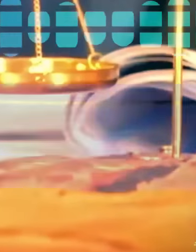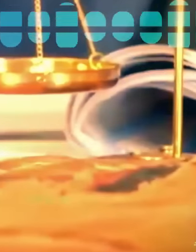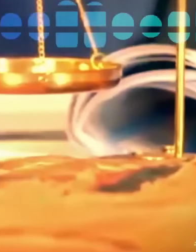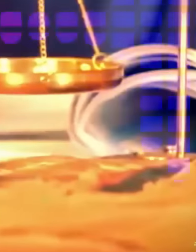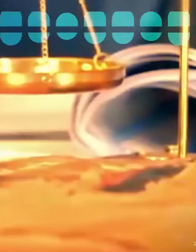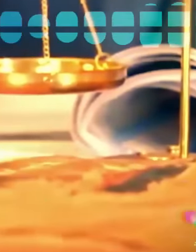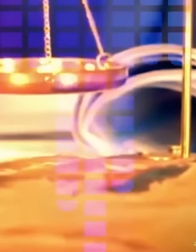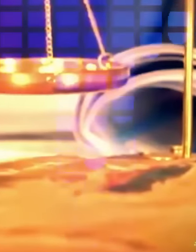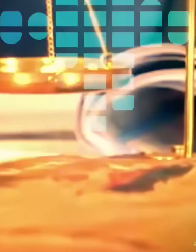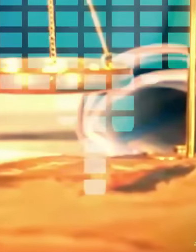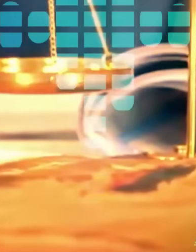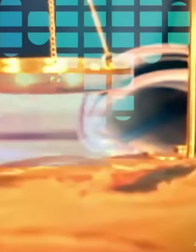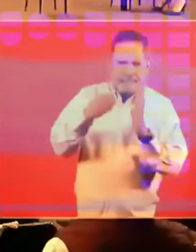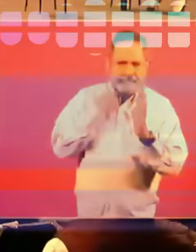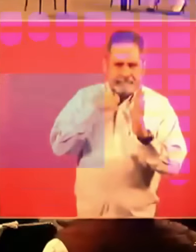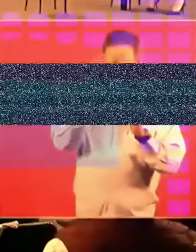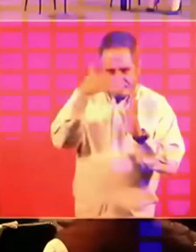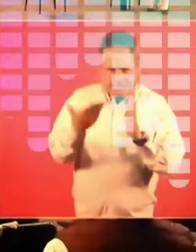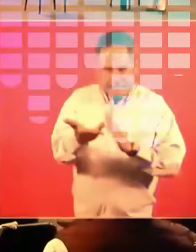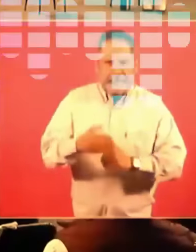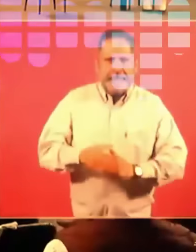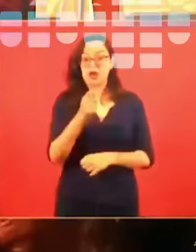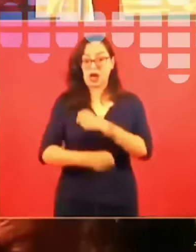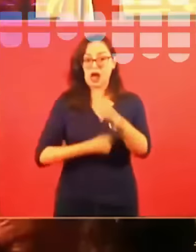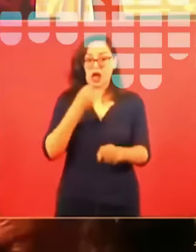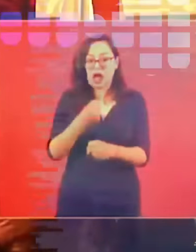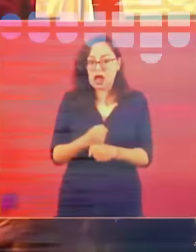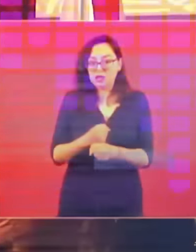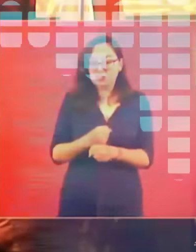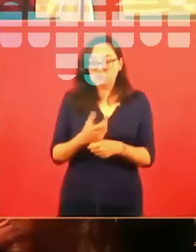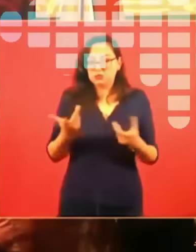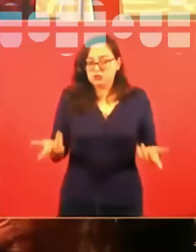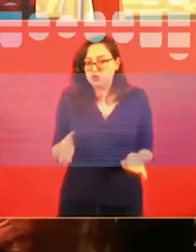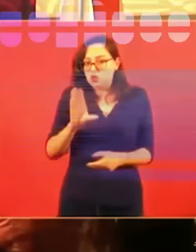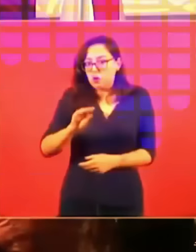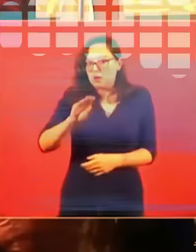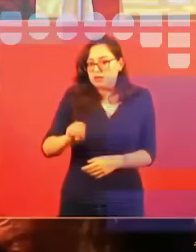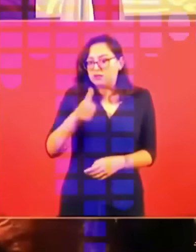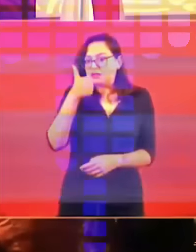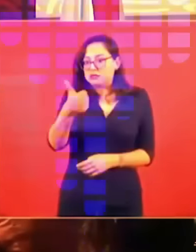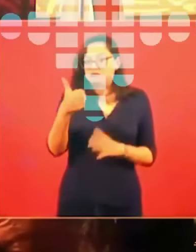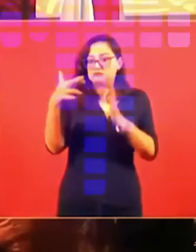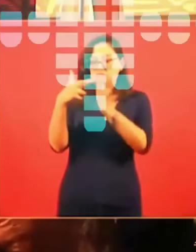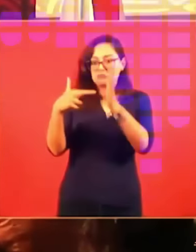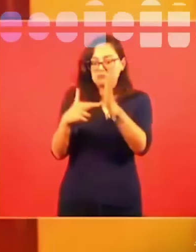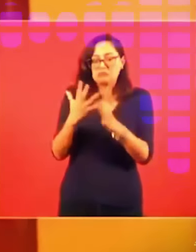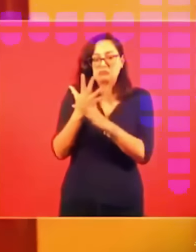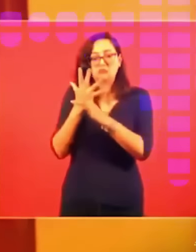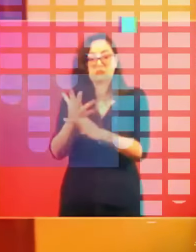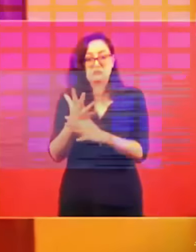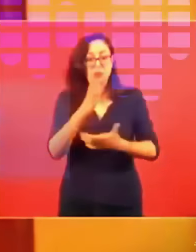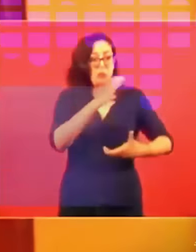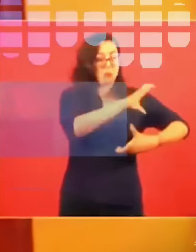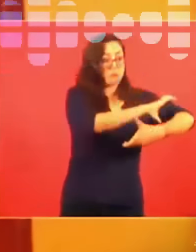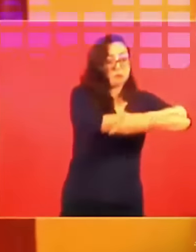74%. O sea, si quieren llevar en la mesa aquello que no consiguieron. Hay una discusión de qué dice la ley, la